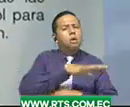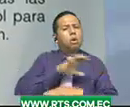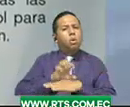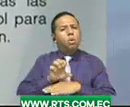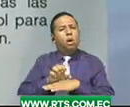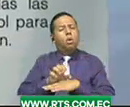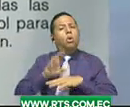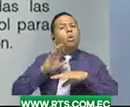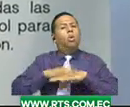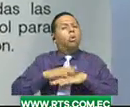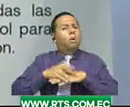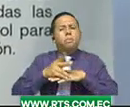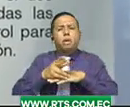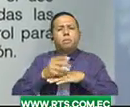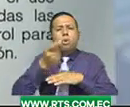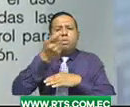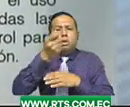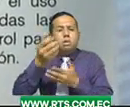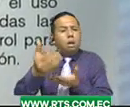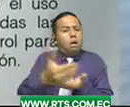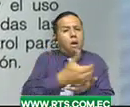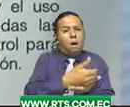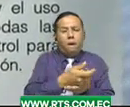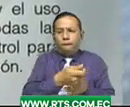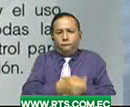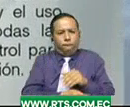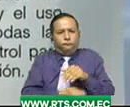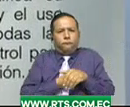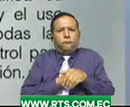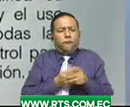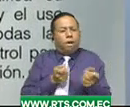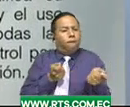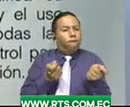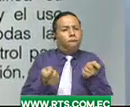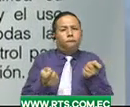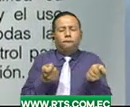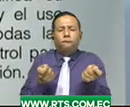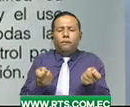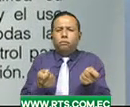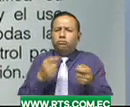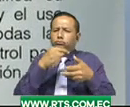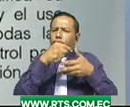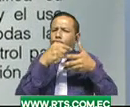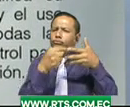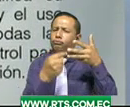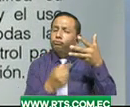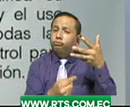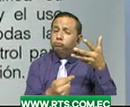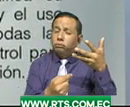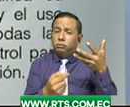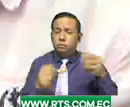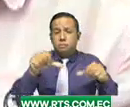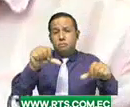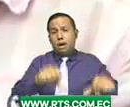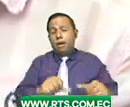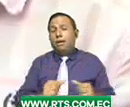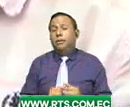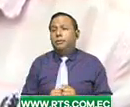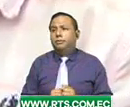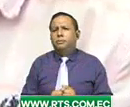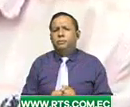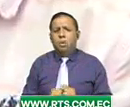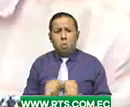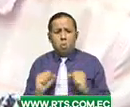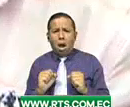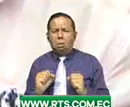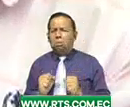delitos de peculado, cohecho, tráfico de influencias, entre otras irregularidades. Se llama novedad, eso es